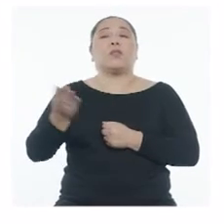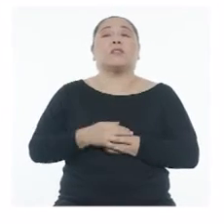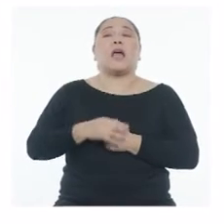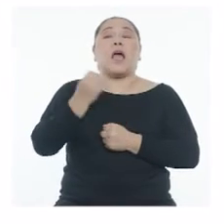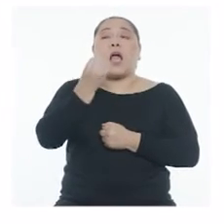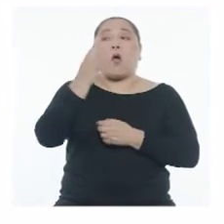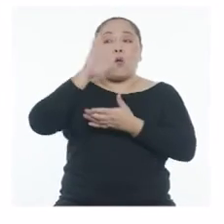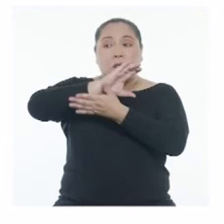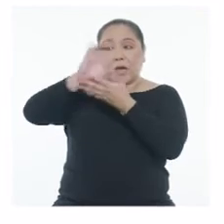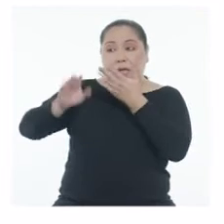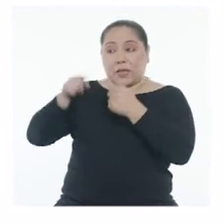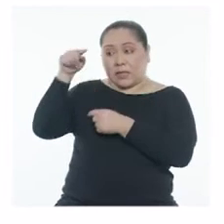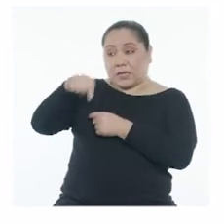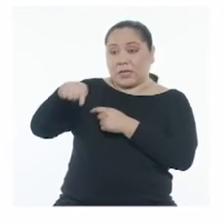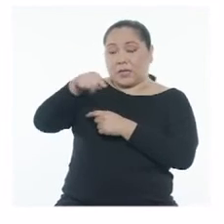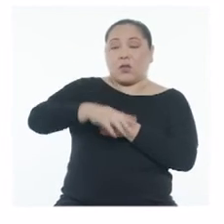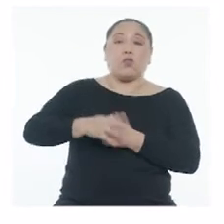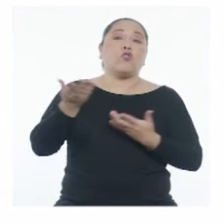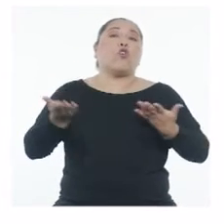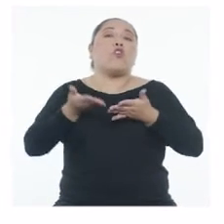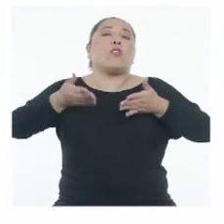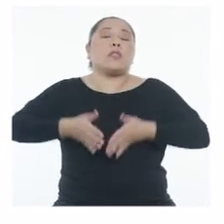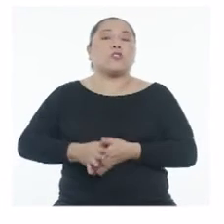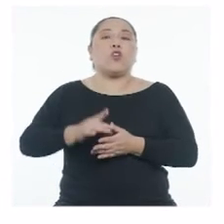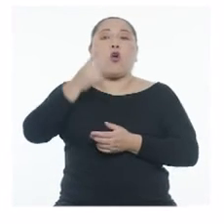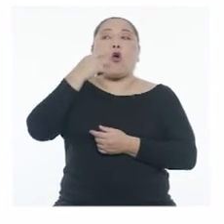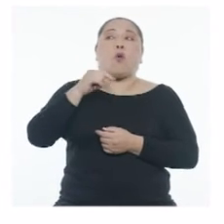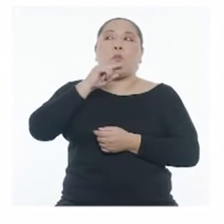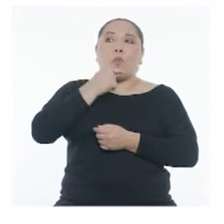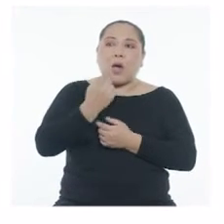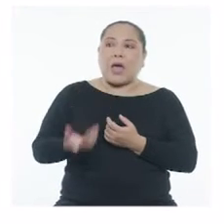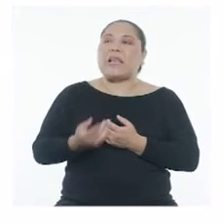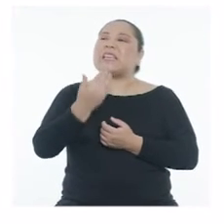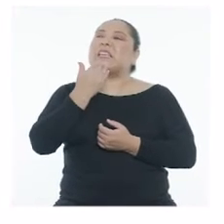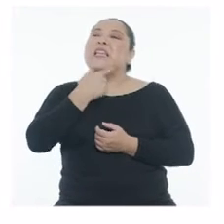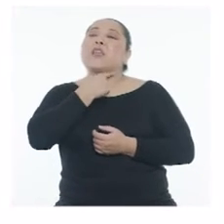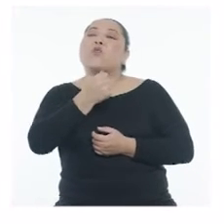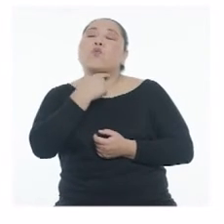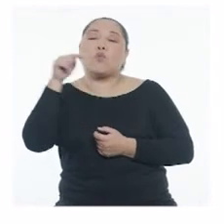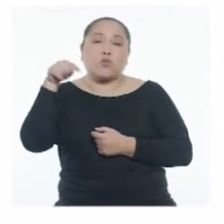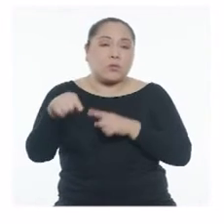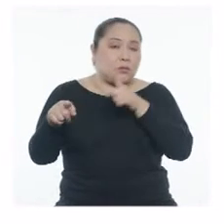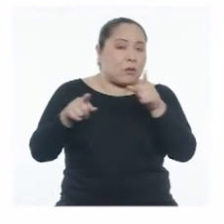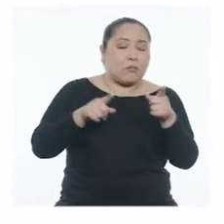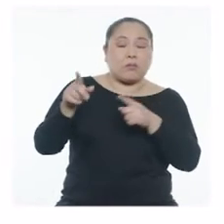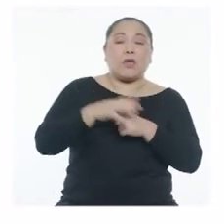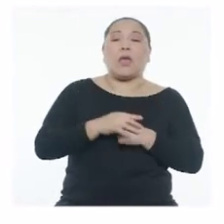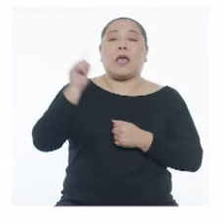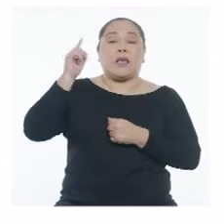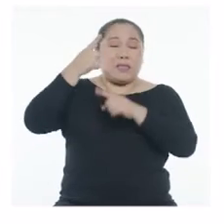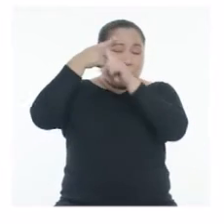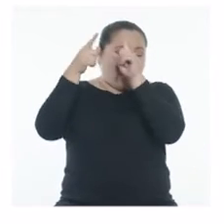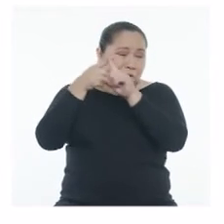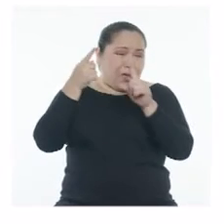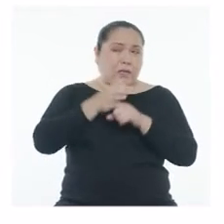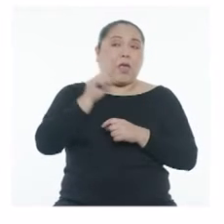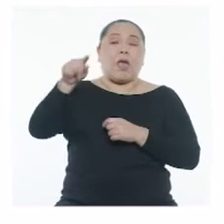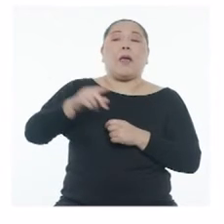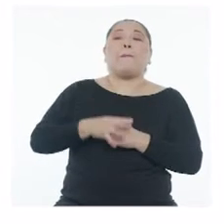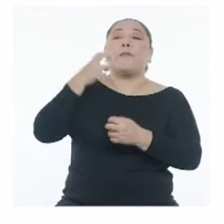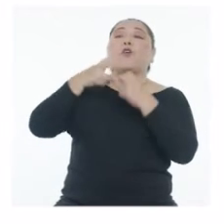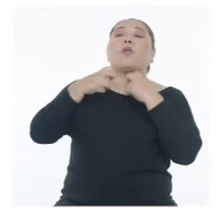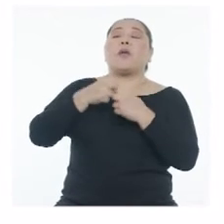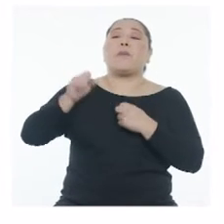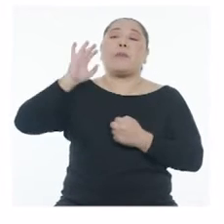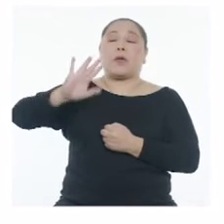personas que, por alguna característica, como su origen, género, orientación sexual, entre otros, sufren de dificultades para